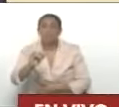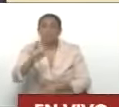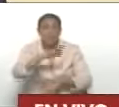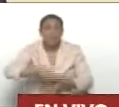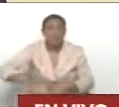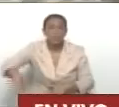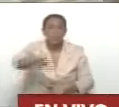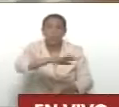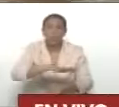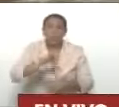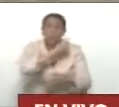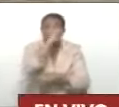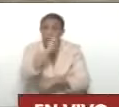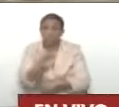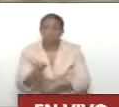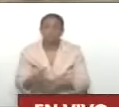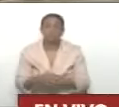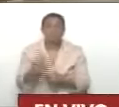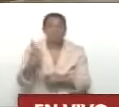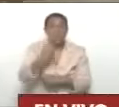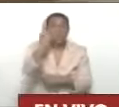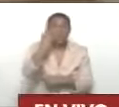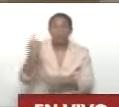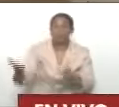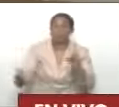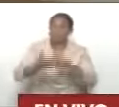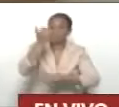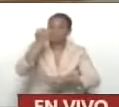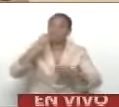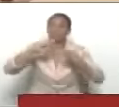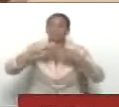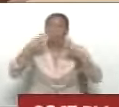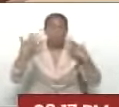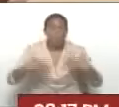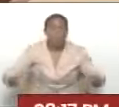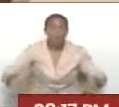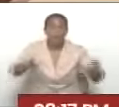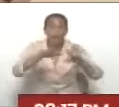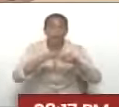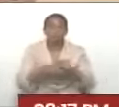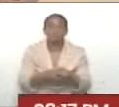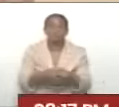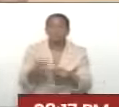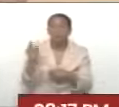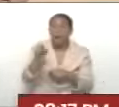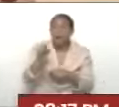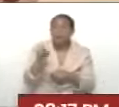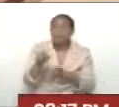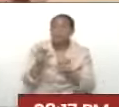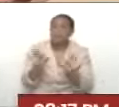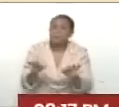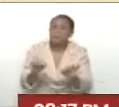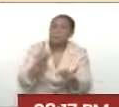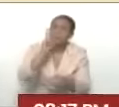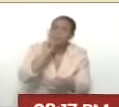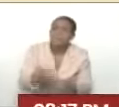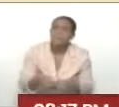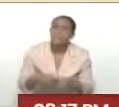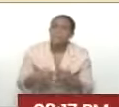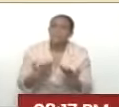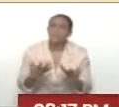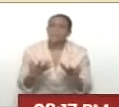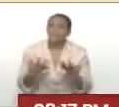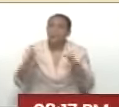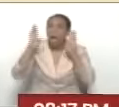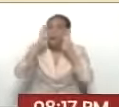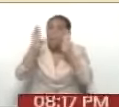el estado Zulia. Este es uno de los mayores complejos de salud del municipio Cabima, y también abarca